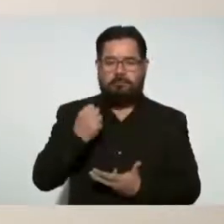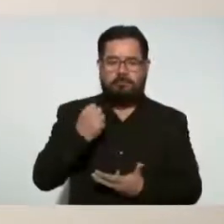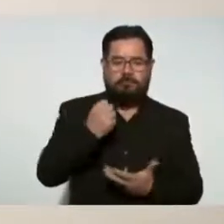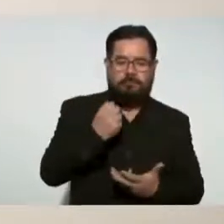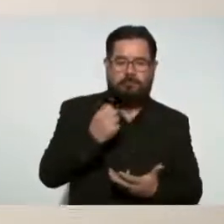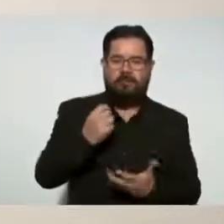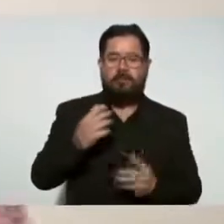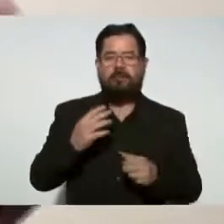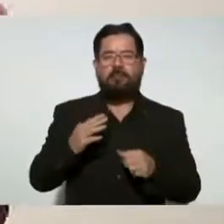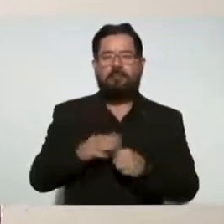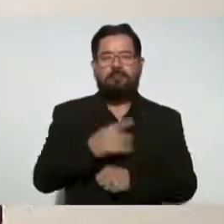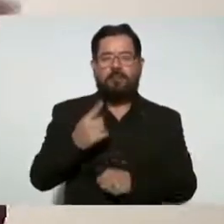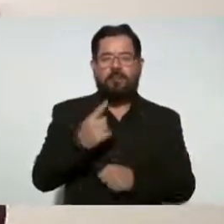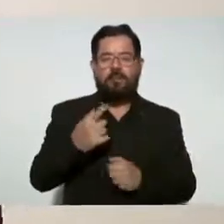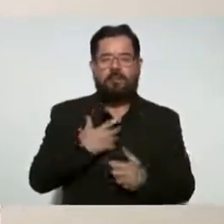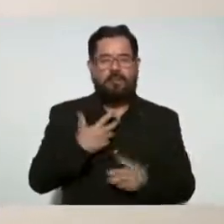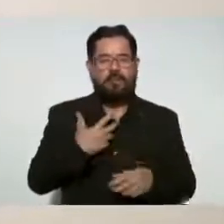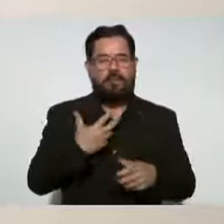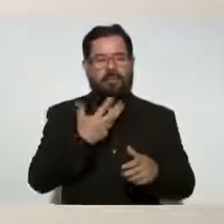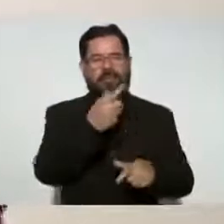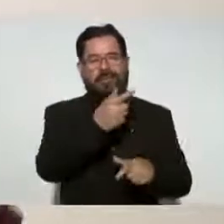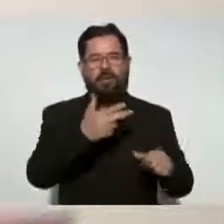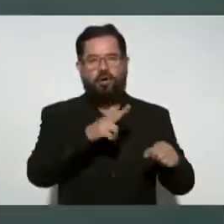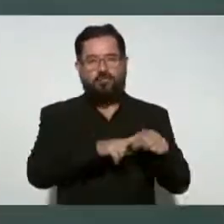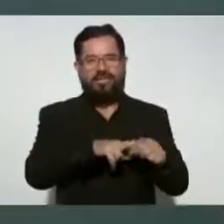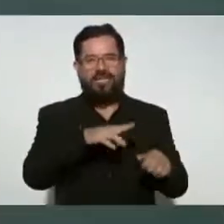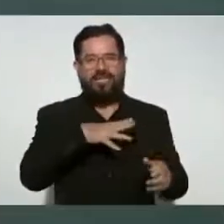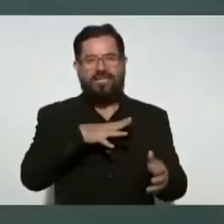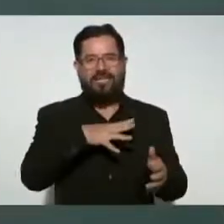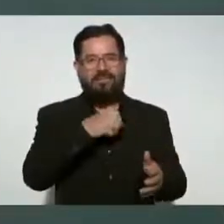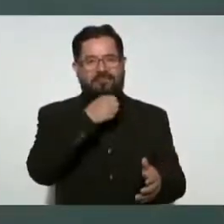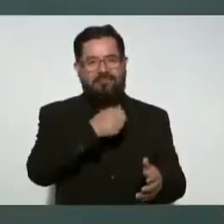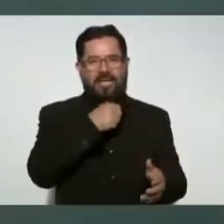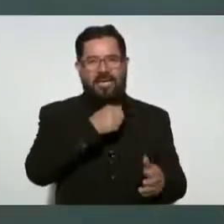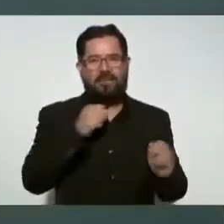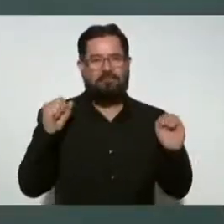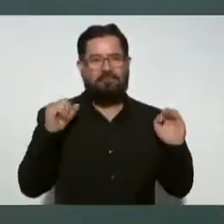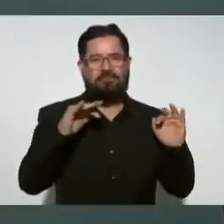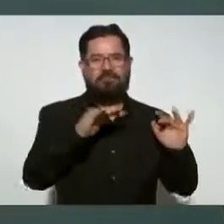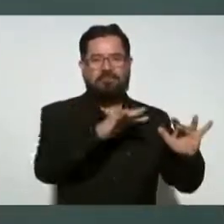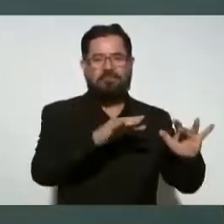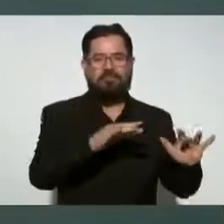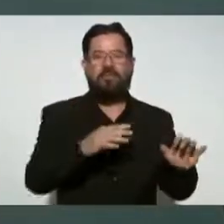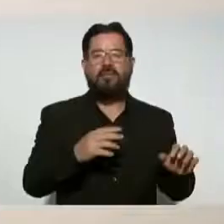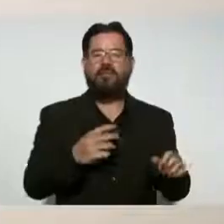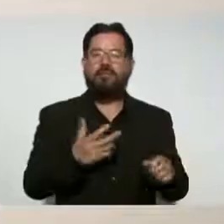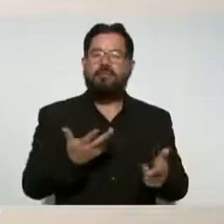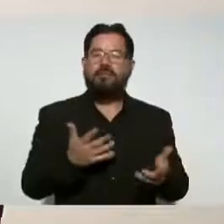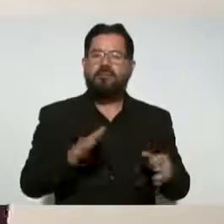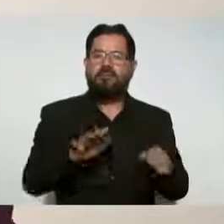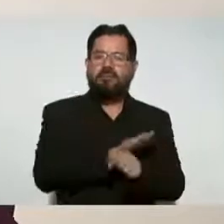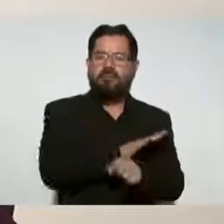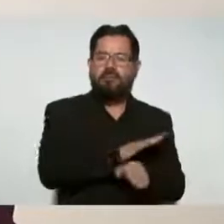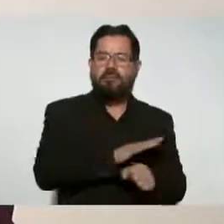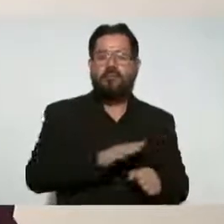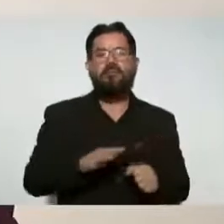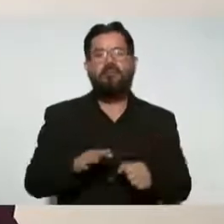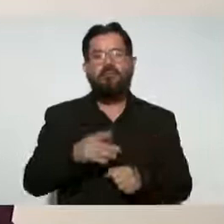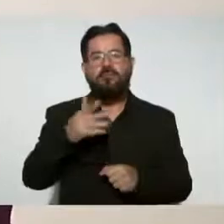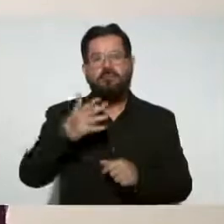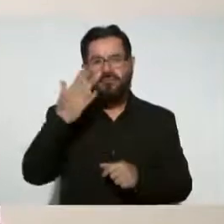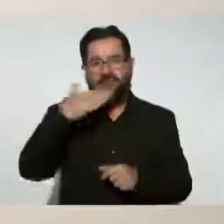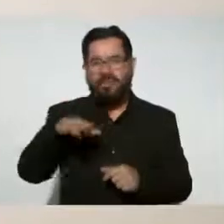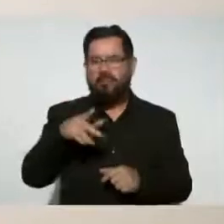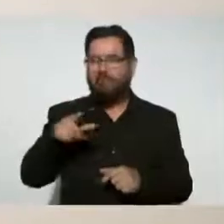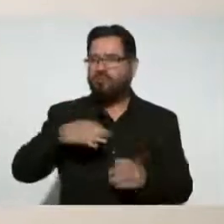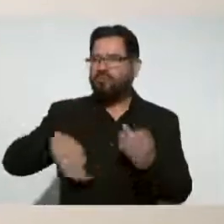que atendemos en Sonora, porque este es un hospital que atiende a toda la población en Sonora. El anterior hospital, como todos saben, los que